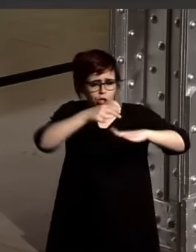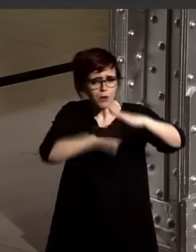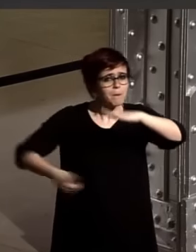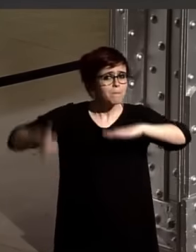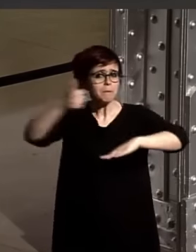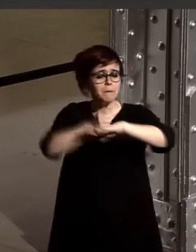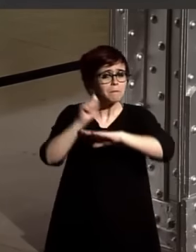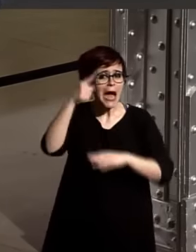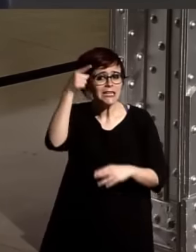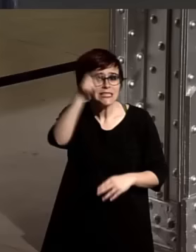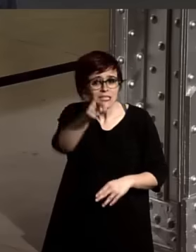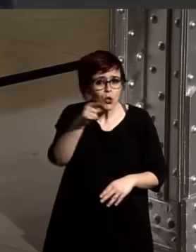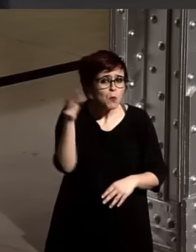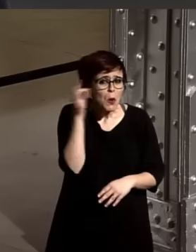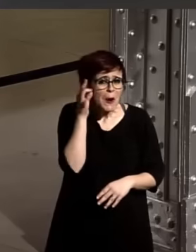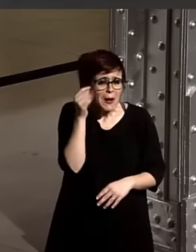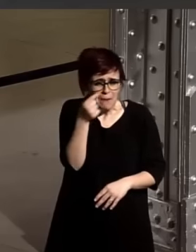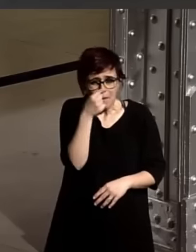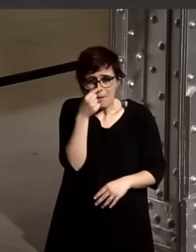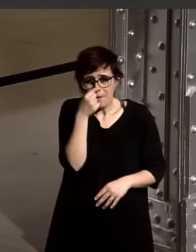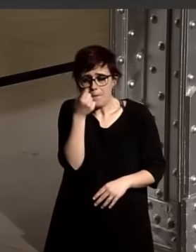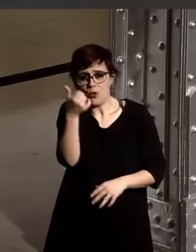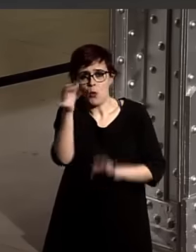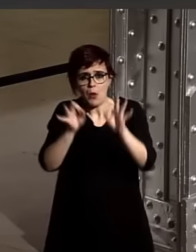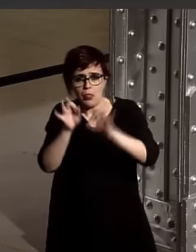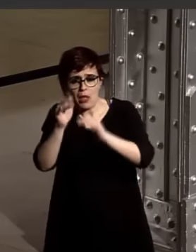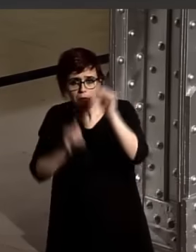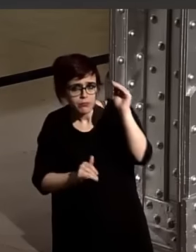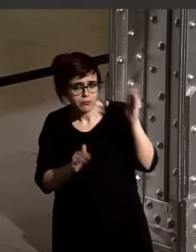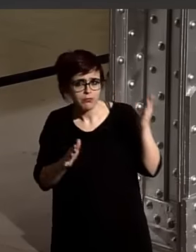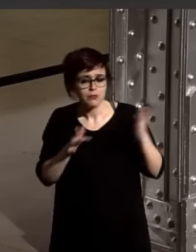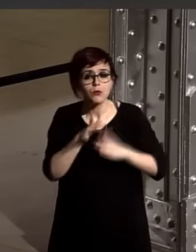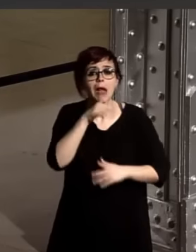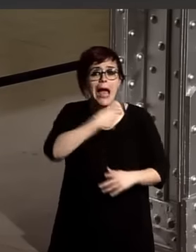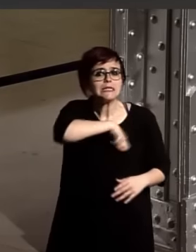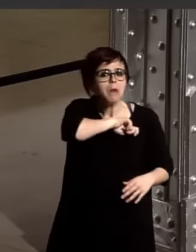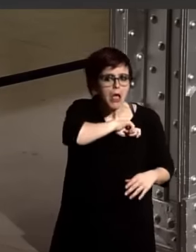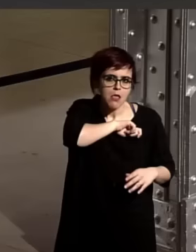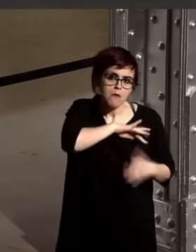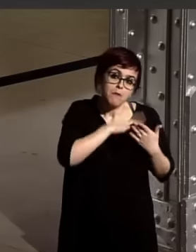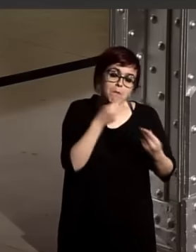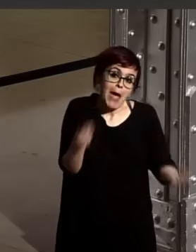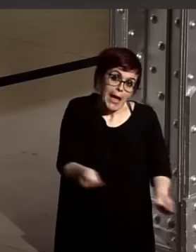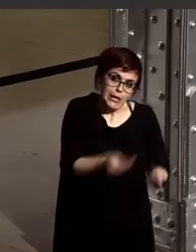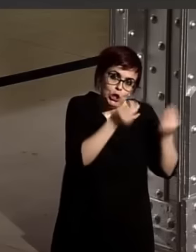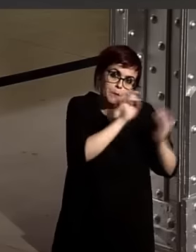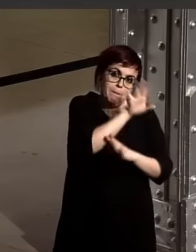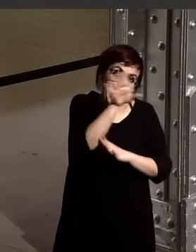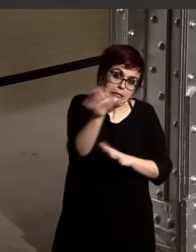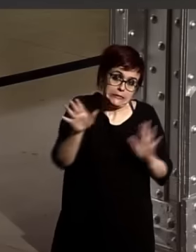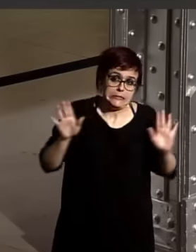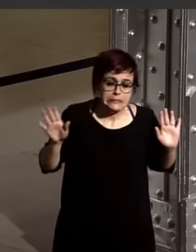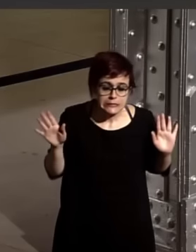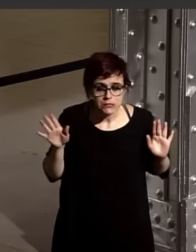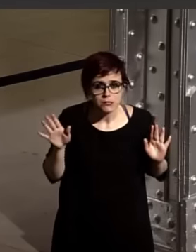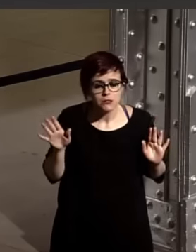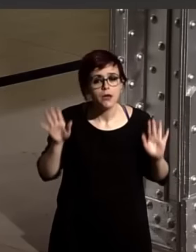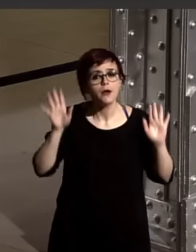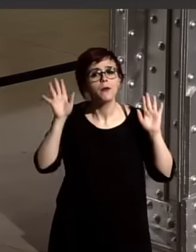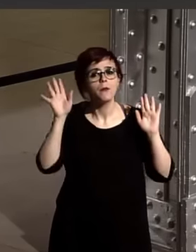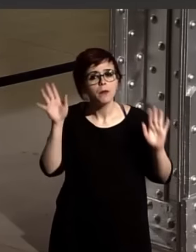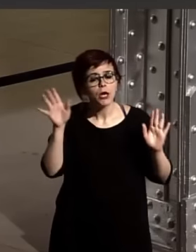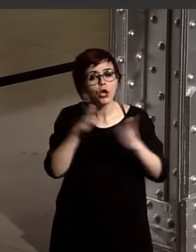es el país con menor porcentaje de mujeres en estos puestos en España estamos comparativamente mejor que en Alemania por lo tanto yo creo que hay una sí que hay